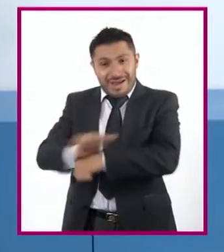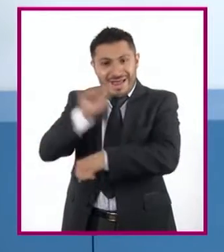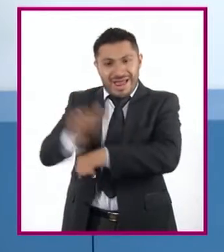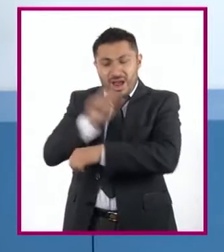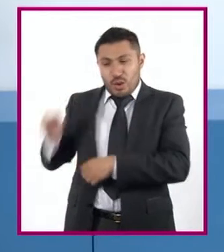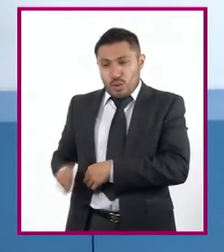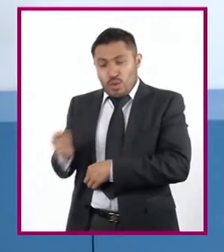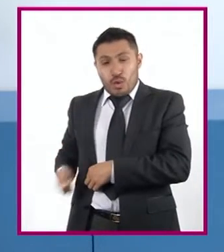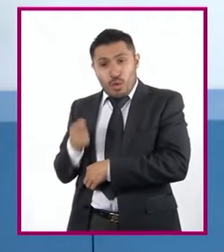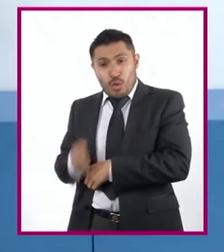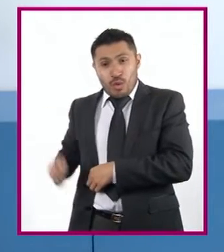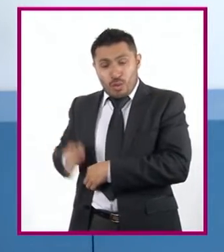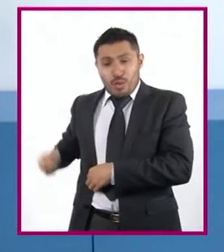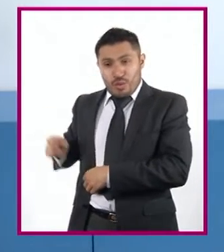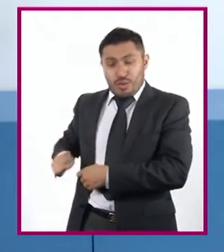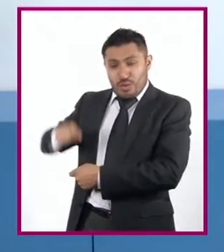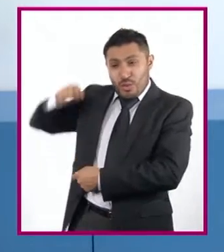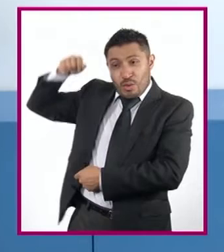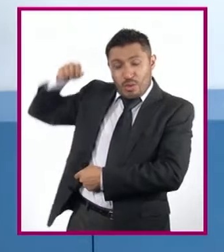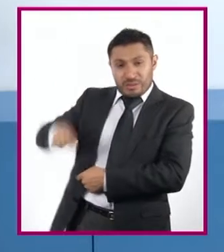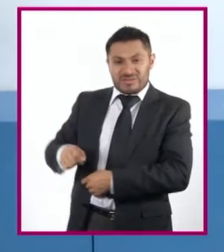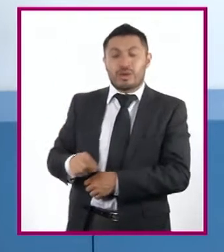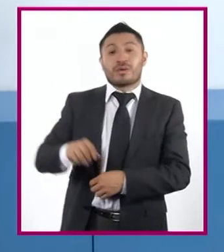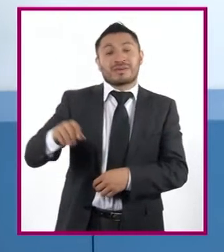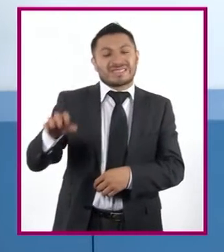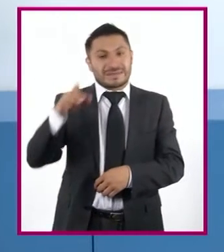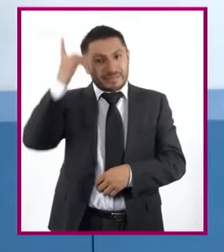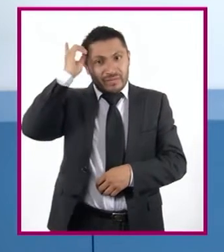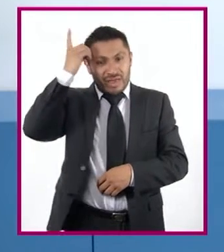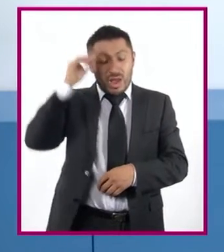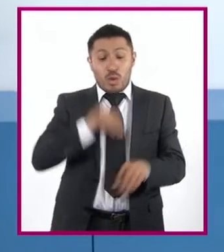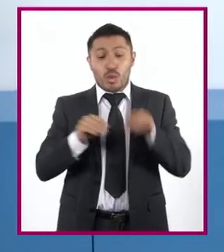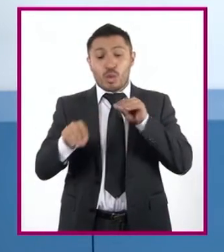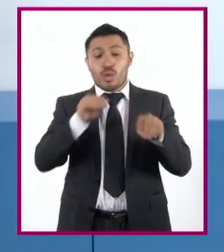cierras, cuando juegas ajedrez y mueves alguna de sus piezas.